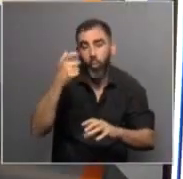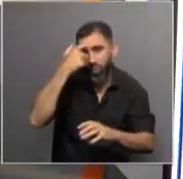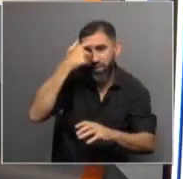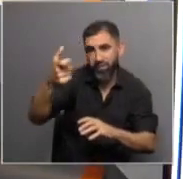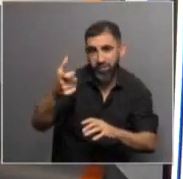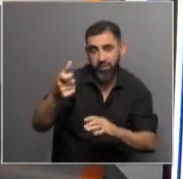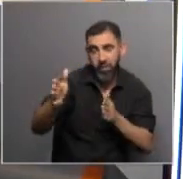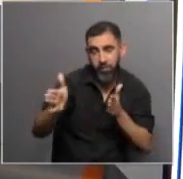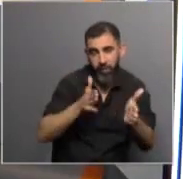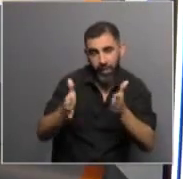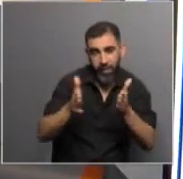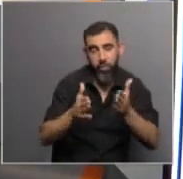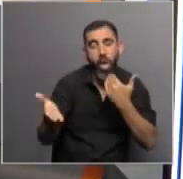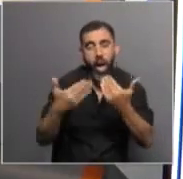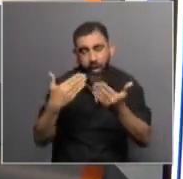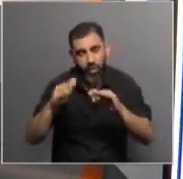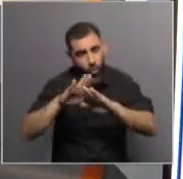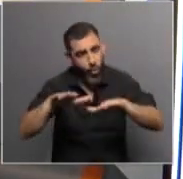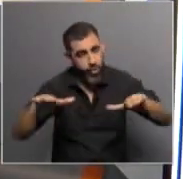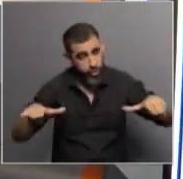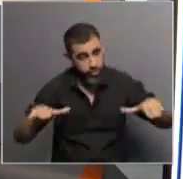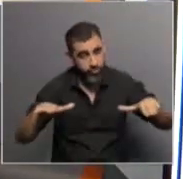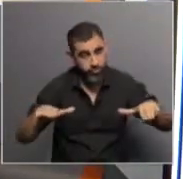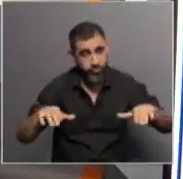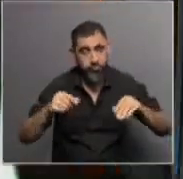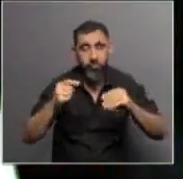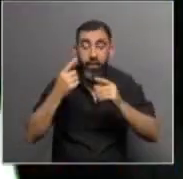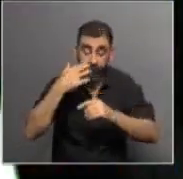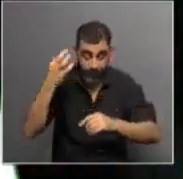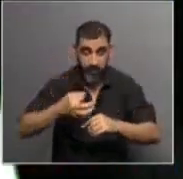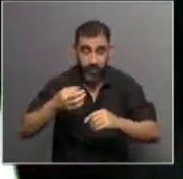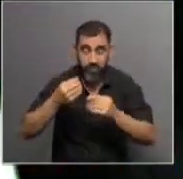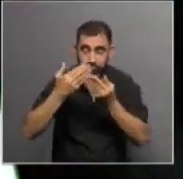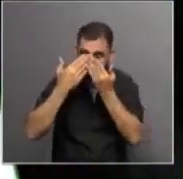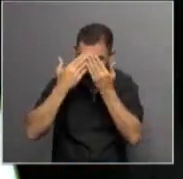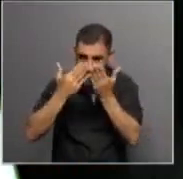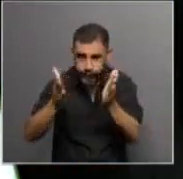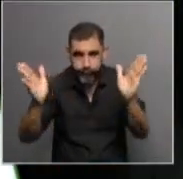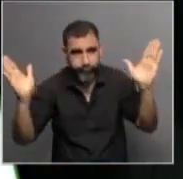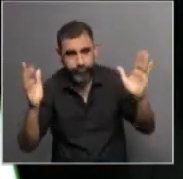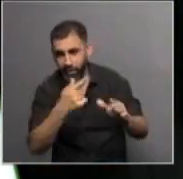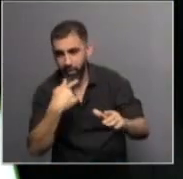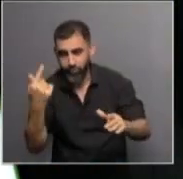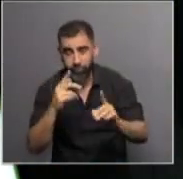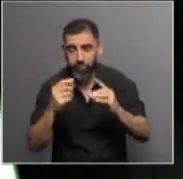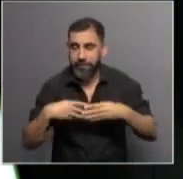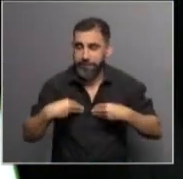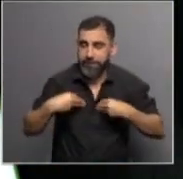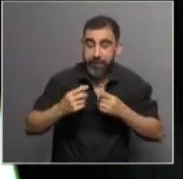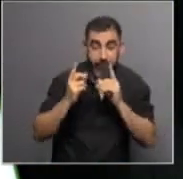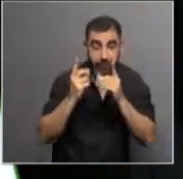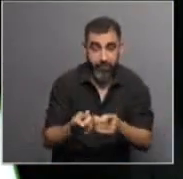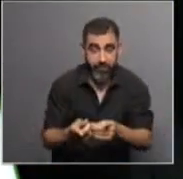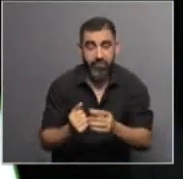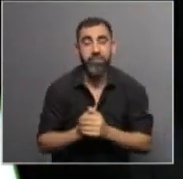camino paralelo, y hablar con estos chiquilines nos abre generalmente los ojos primero, los sentimientos, y en definitiva,